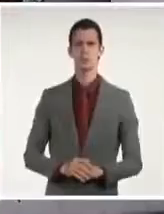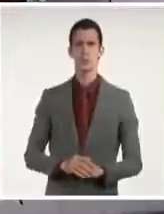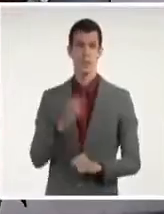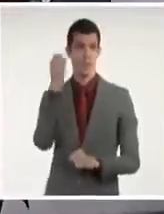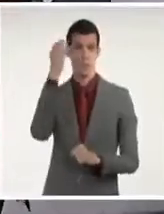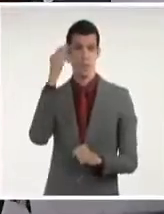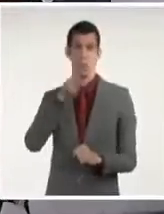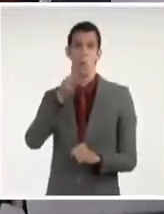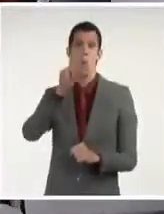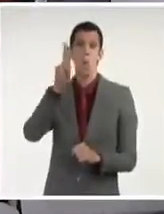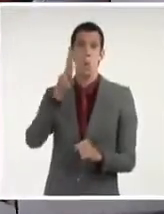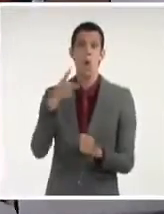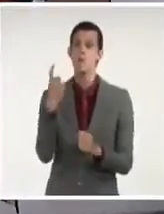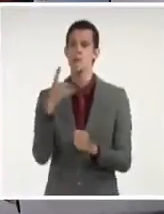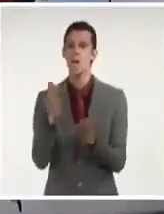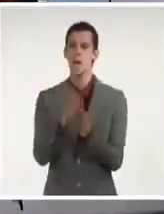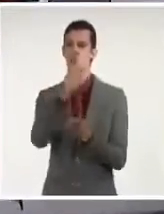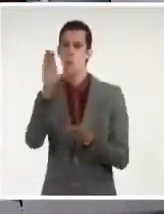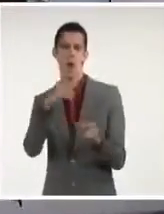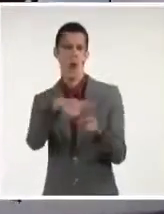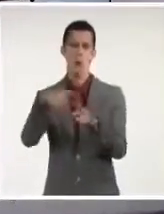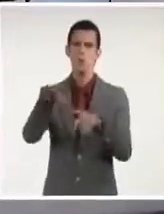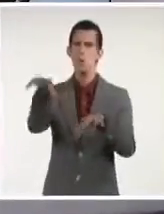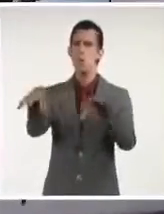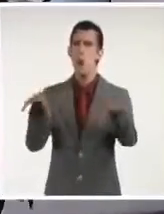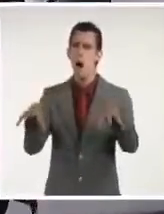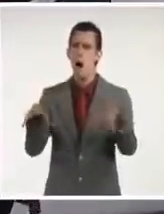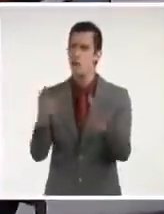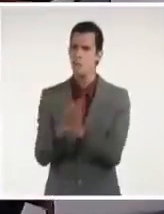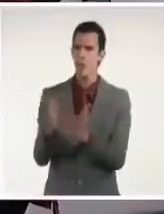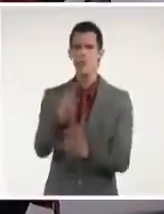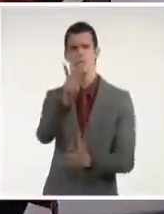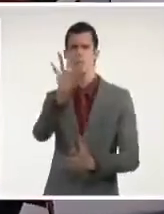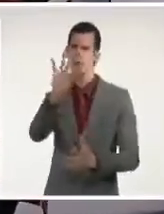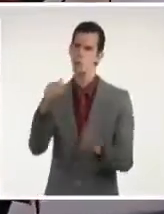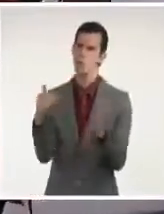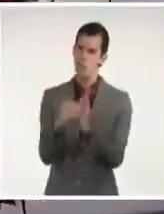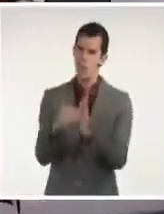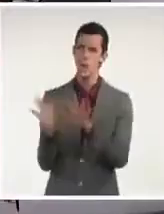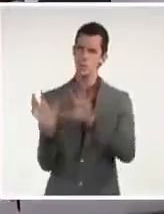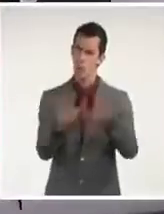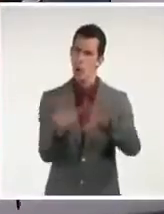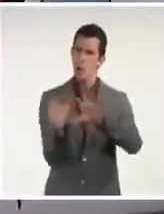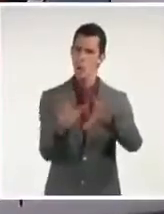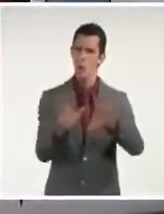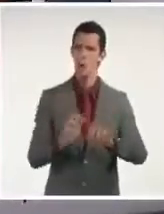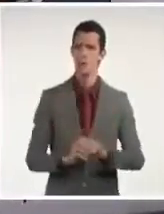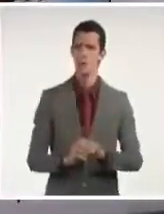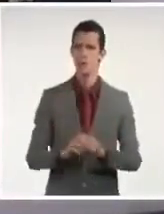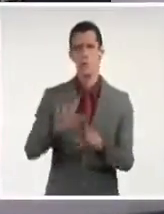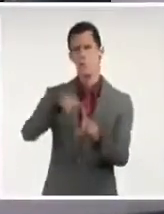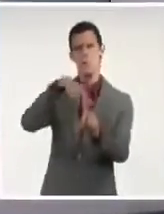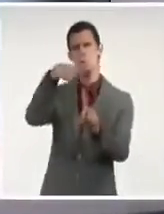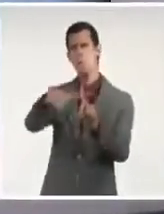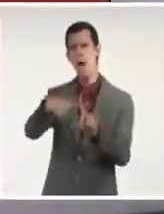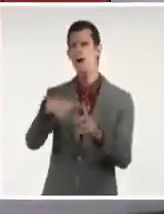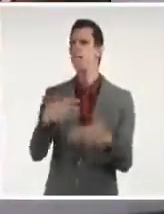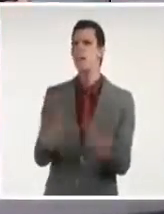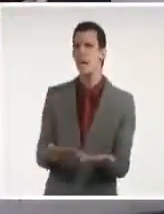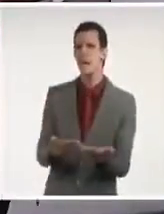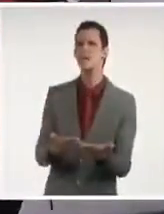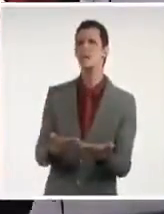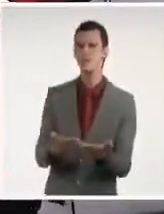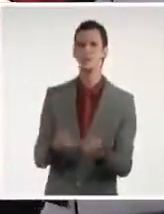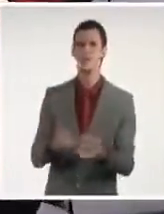acoger pacientes de esa enfermedad. Marchas, protestas, son cubiertos con gran detenimiento por la